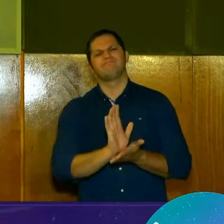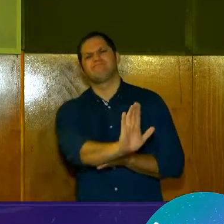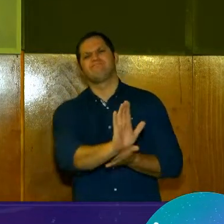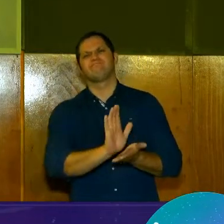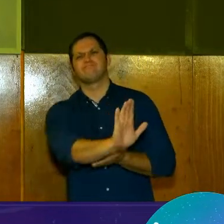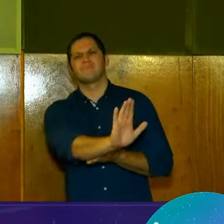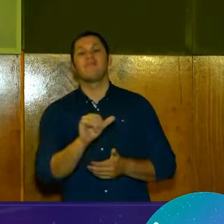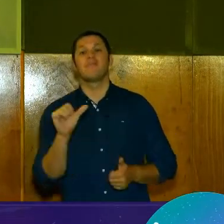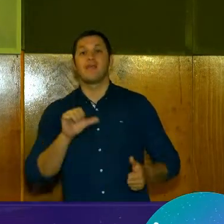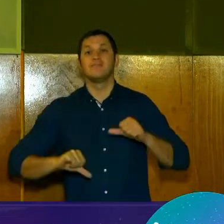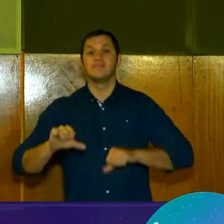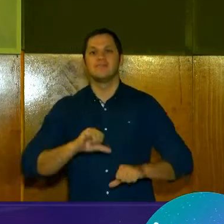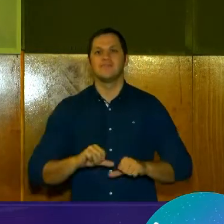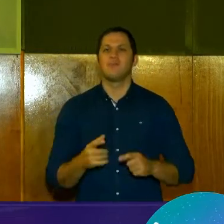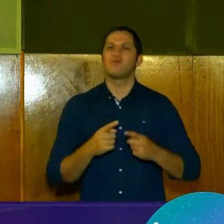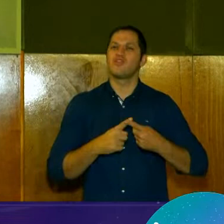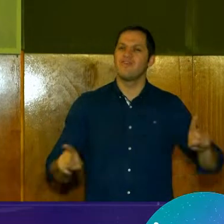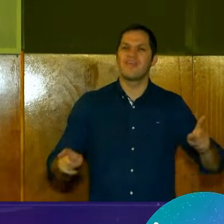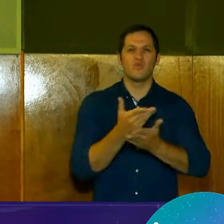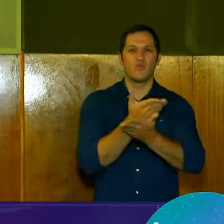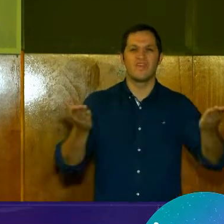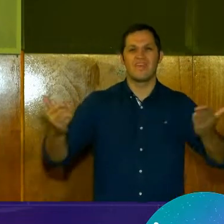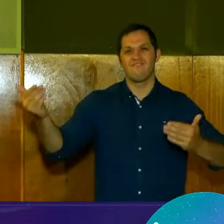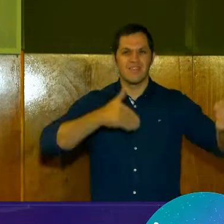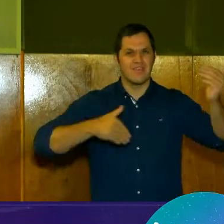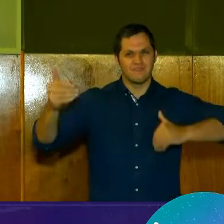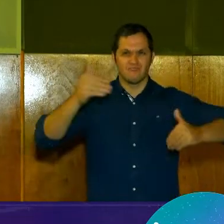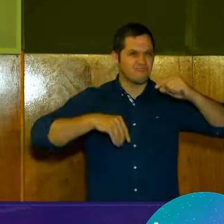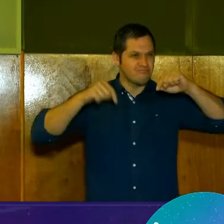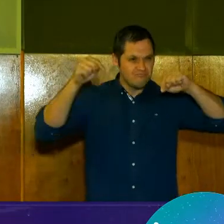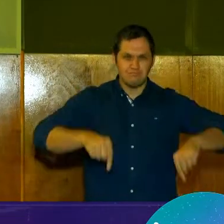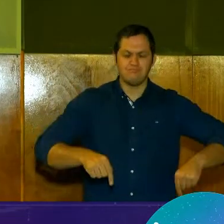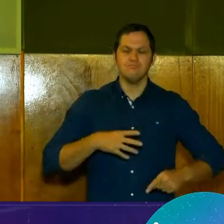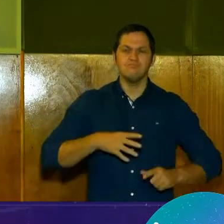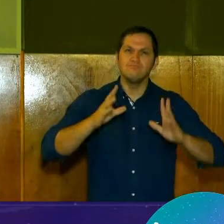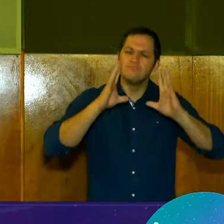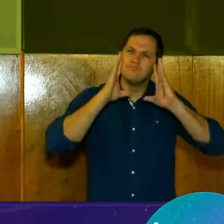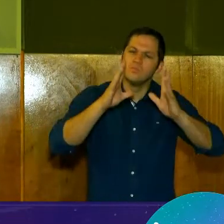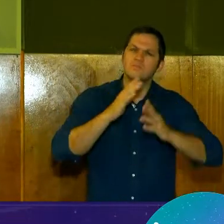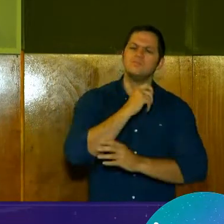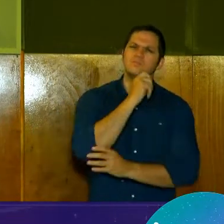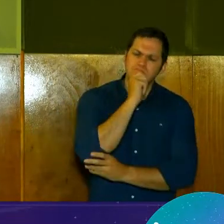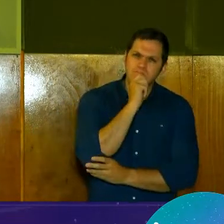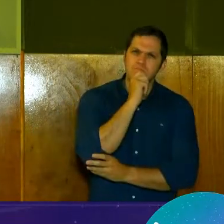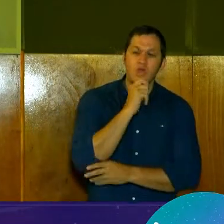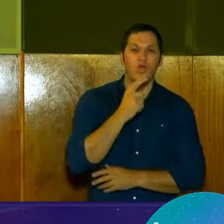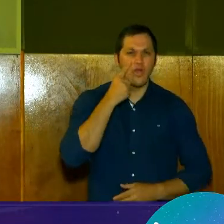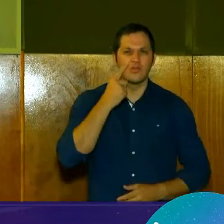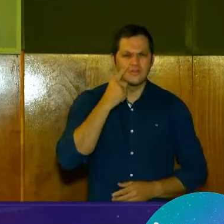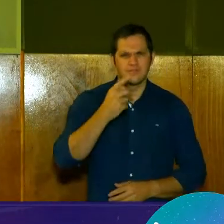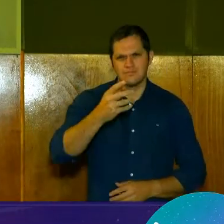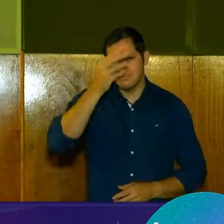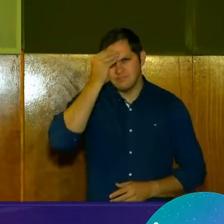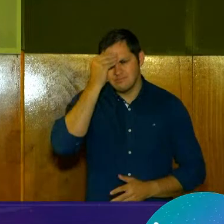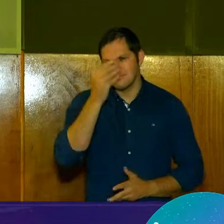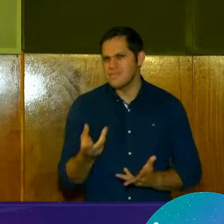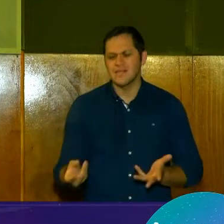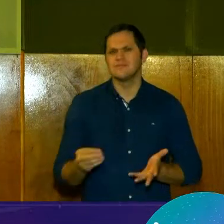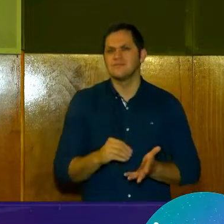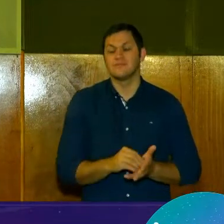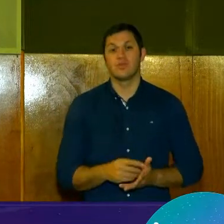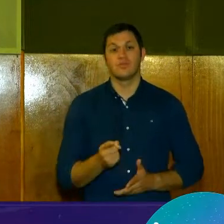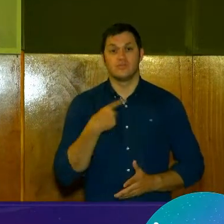habitualmente sectores populares han estado excluidos del conocimiento de los saberes por lo tanto quiero agradecer a cada